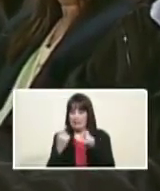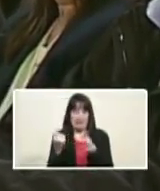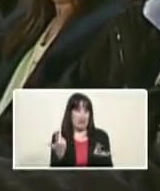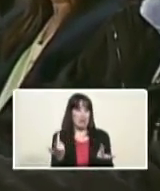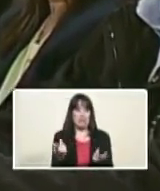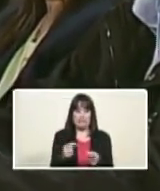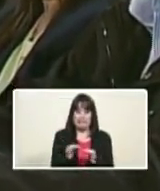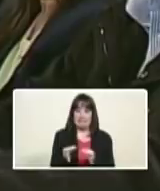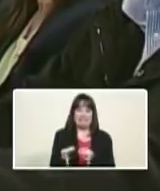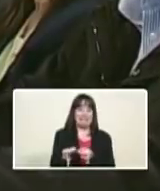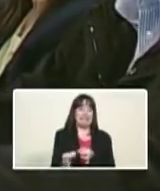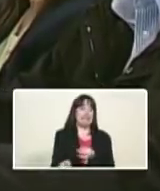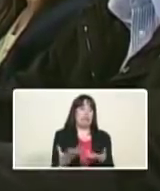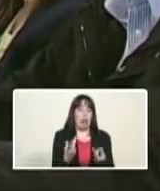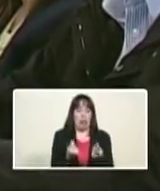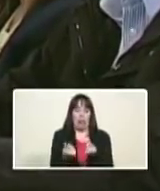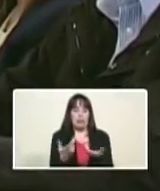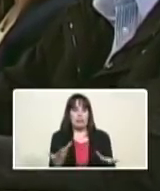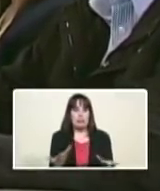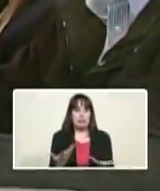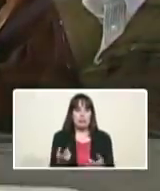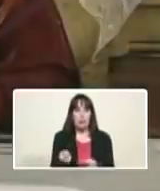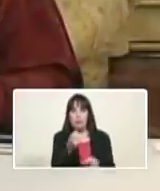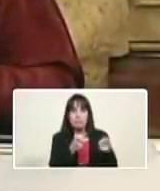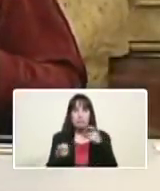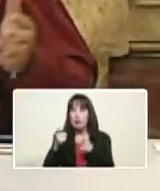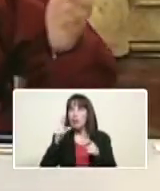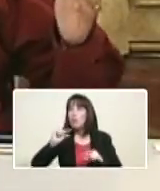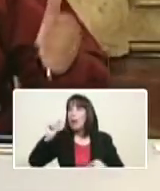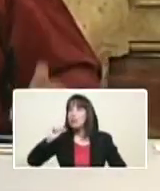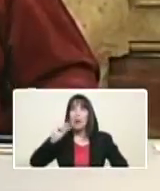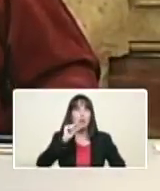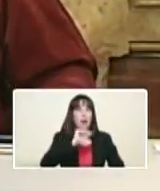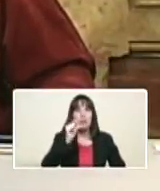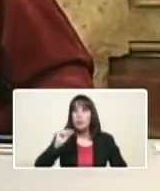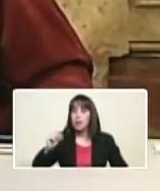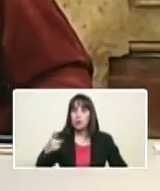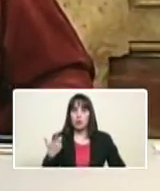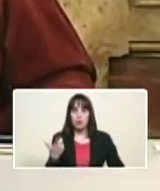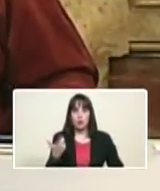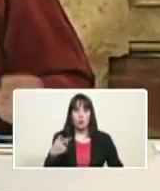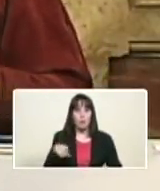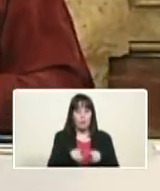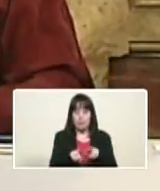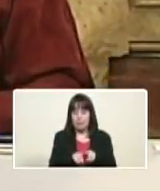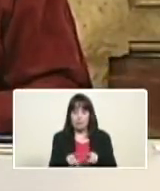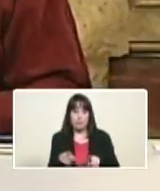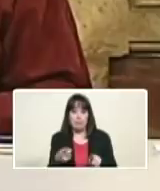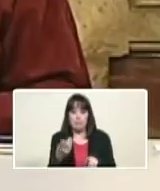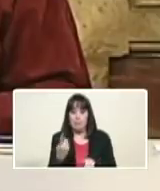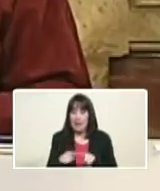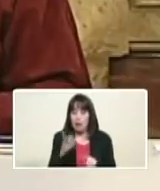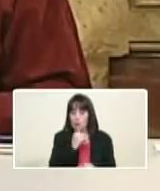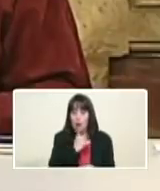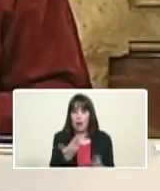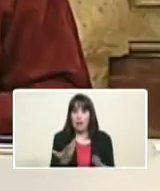en la calle por gramitos el salario y el cestatique.